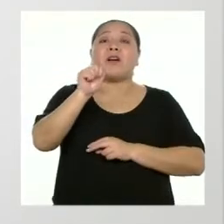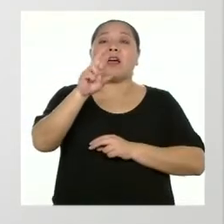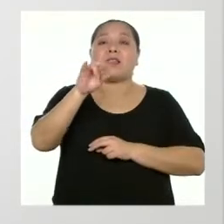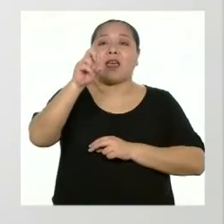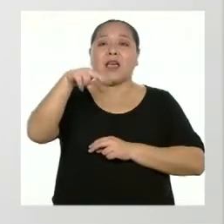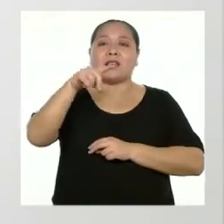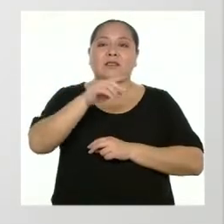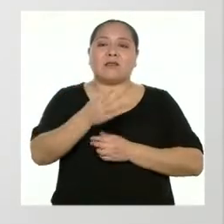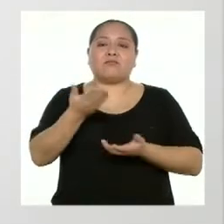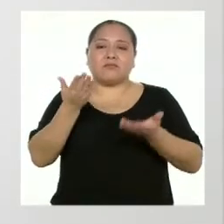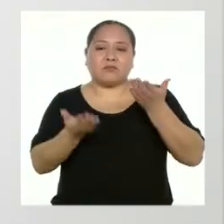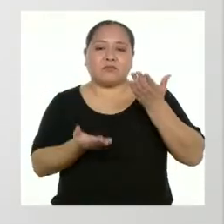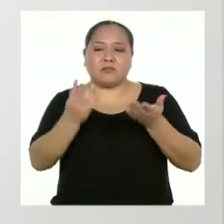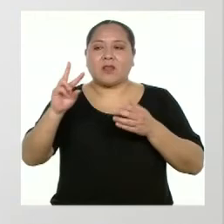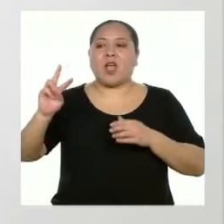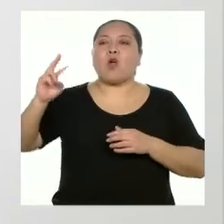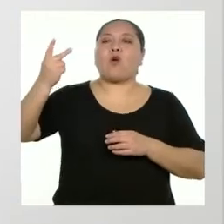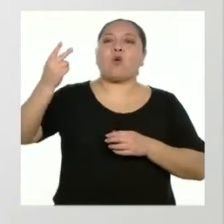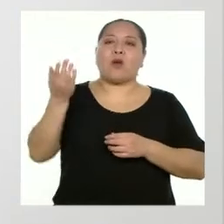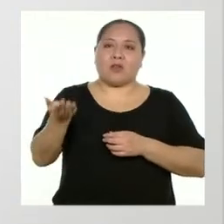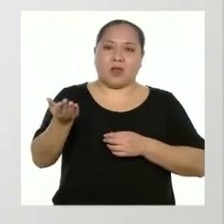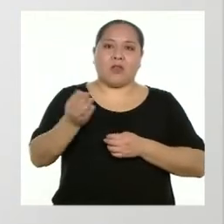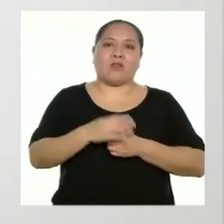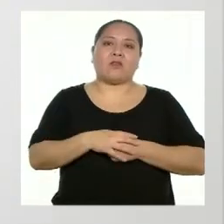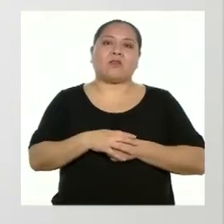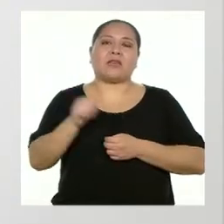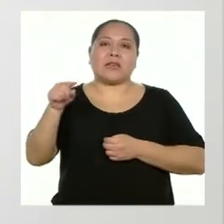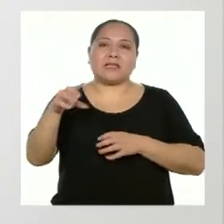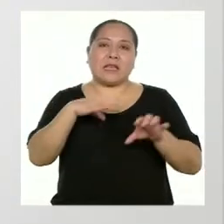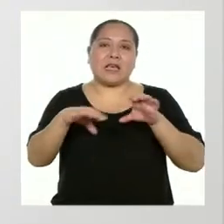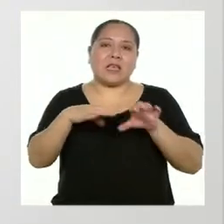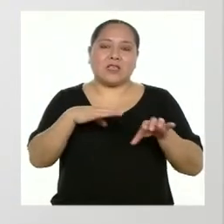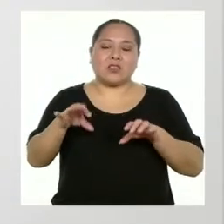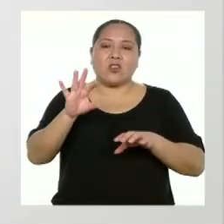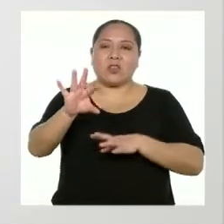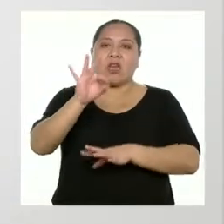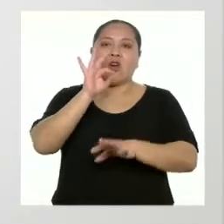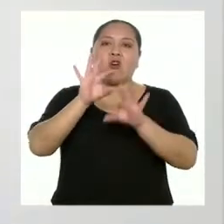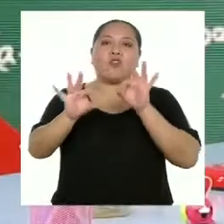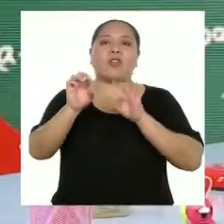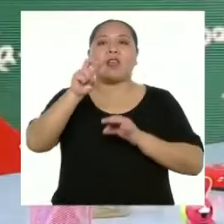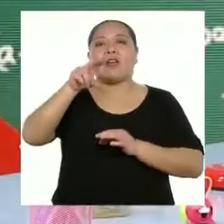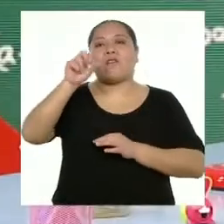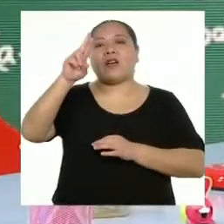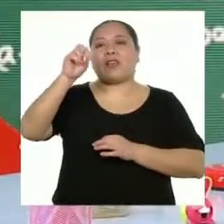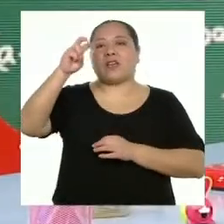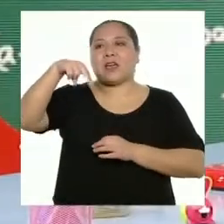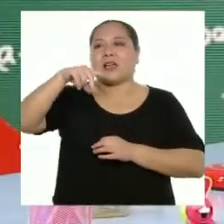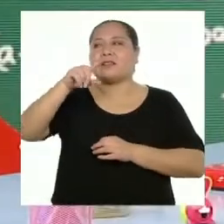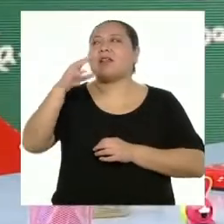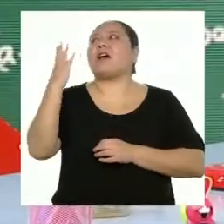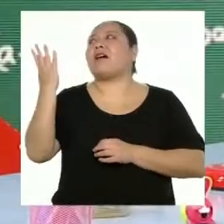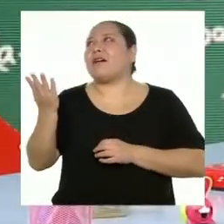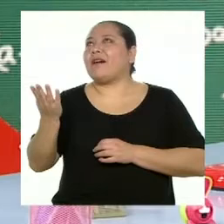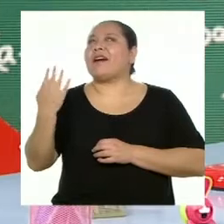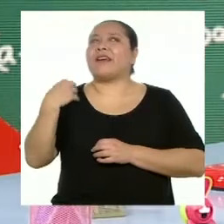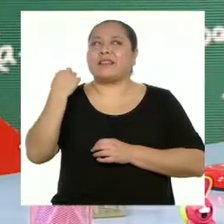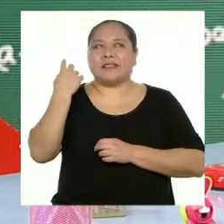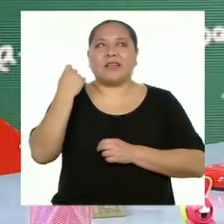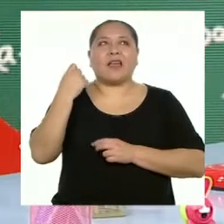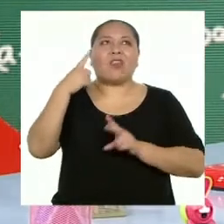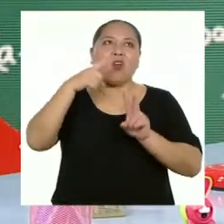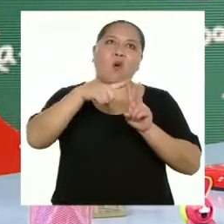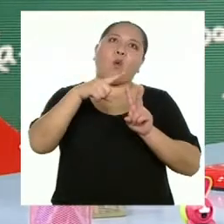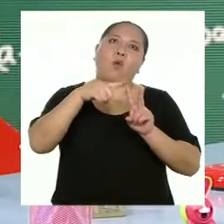para compensar la elevación al cuadrado que se realizó al determinar la varianza. Ah, ya,